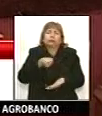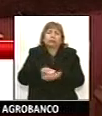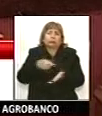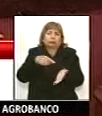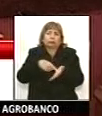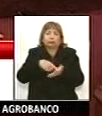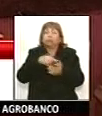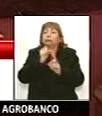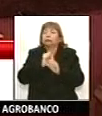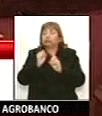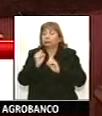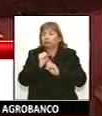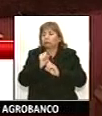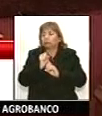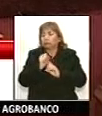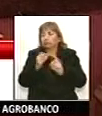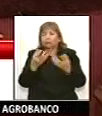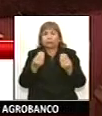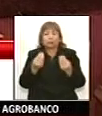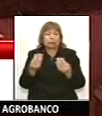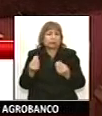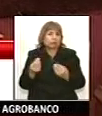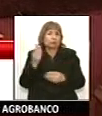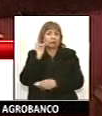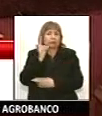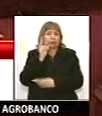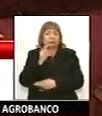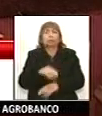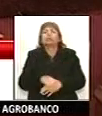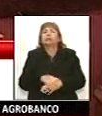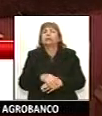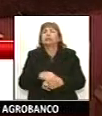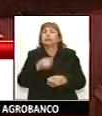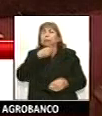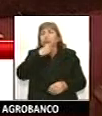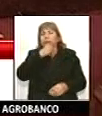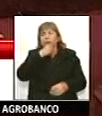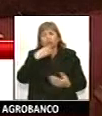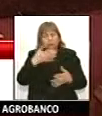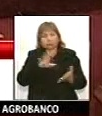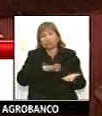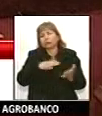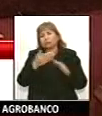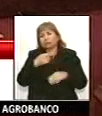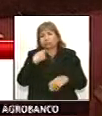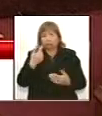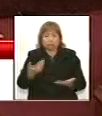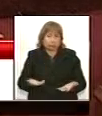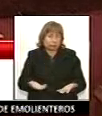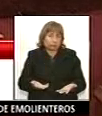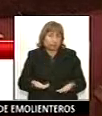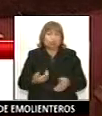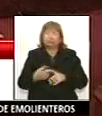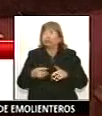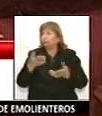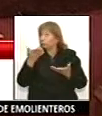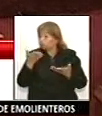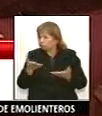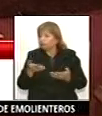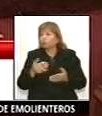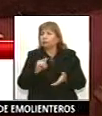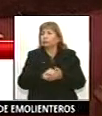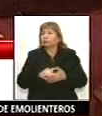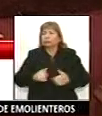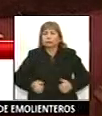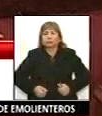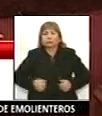deuda social. Muchos maestros ancianitos ya han fallecido, pero hay todavía que están en